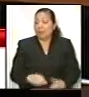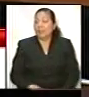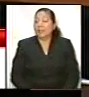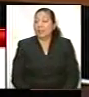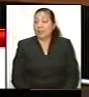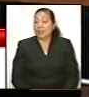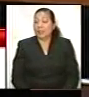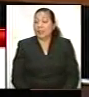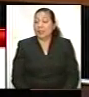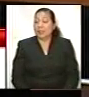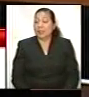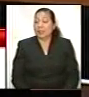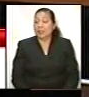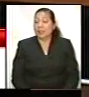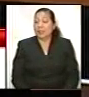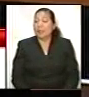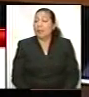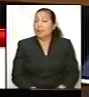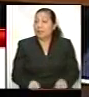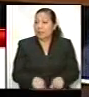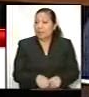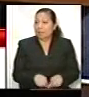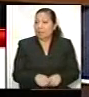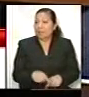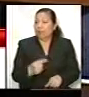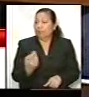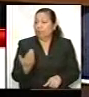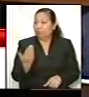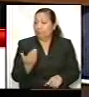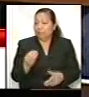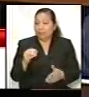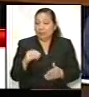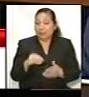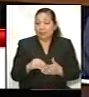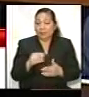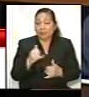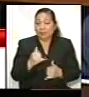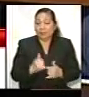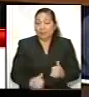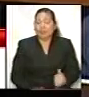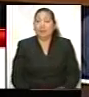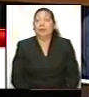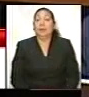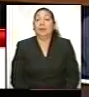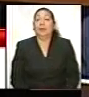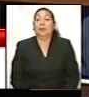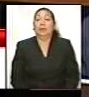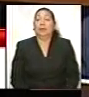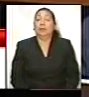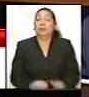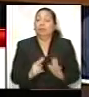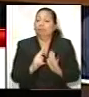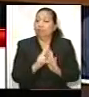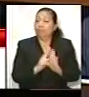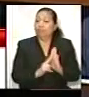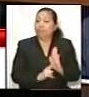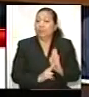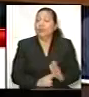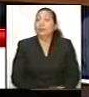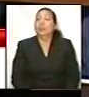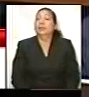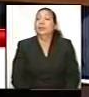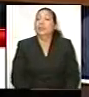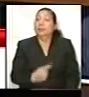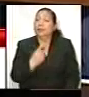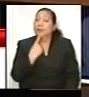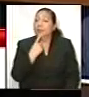exigencia. También la primera disposición complementaria final, que se refiere a la reglamentación, se